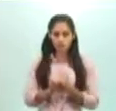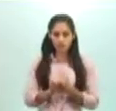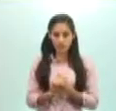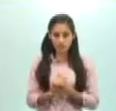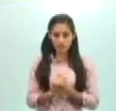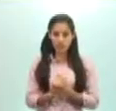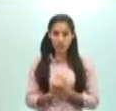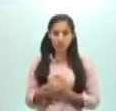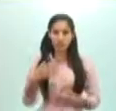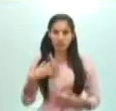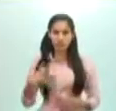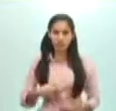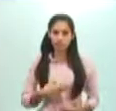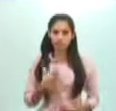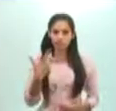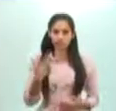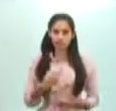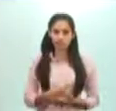exaltación del yo.